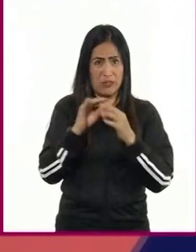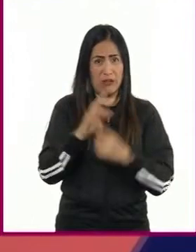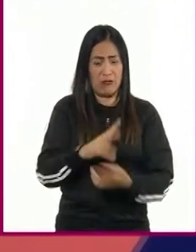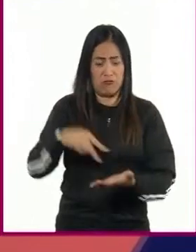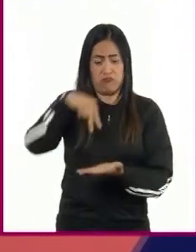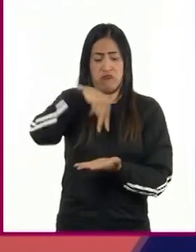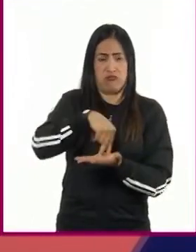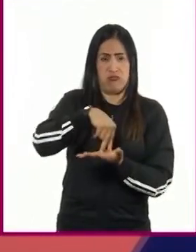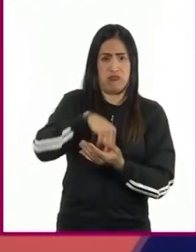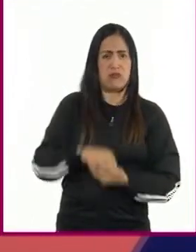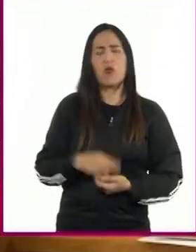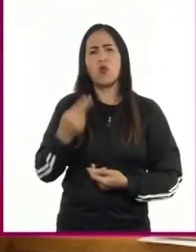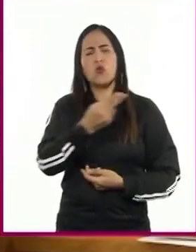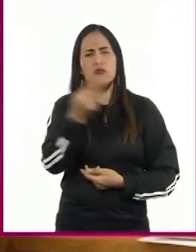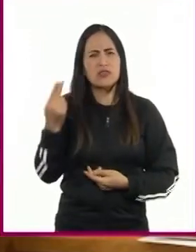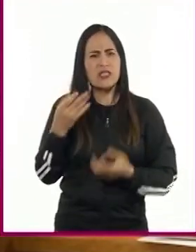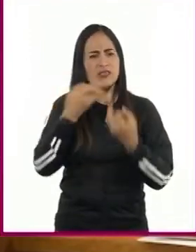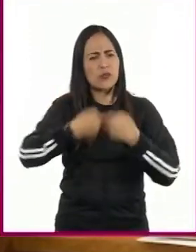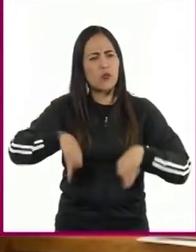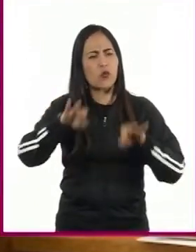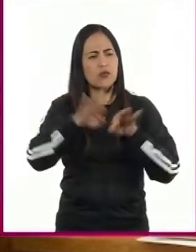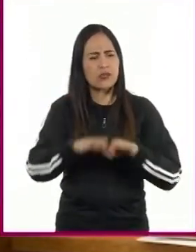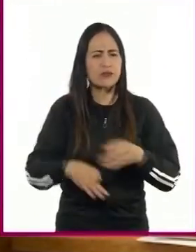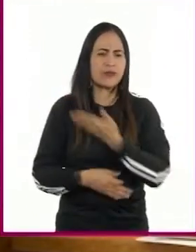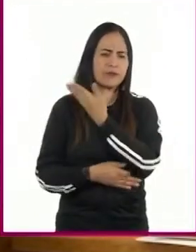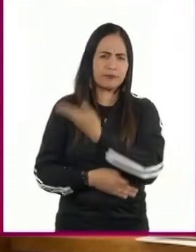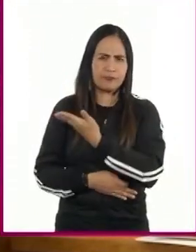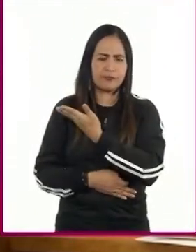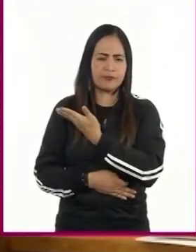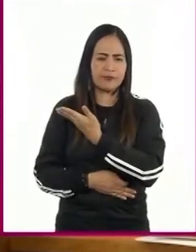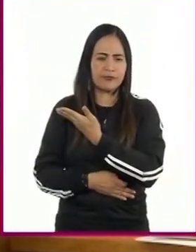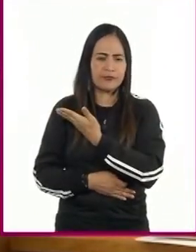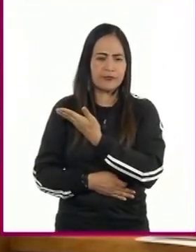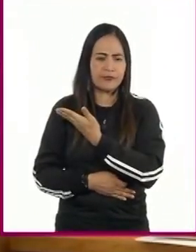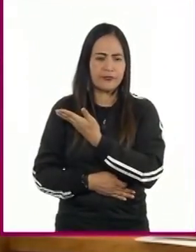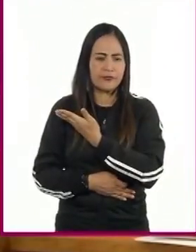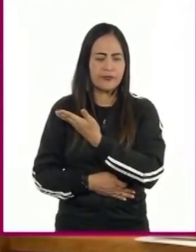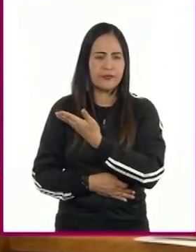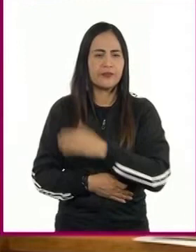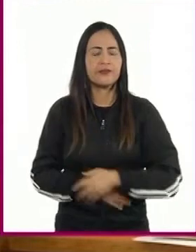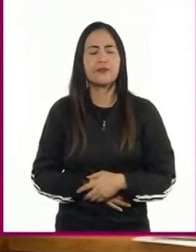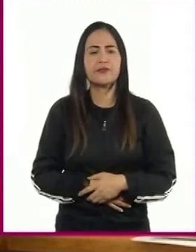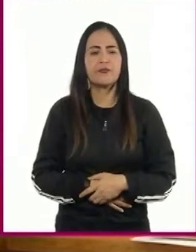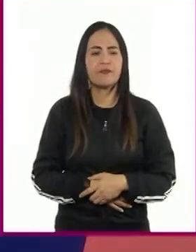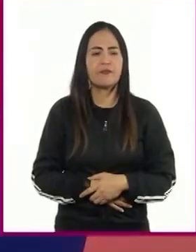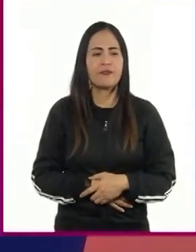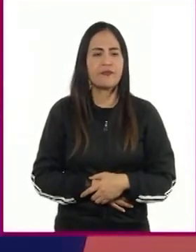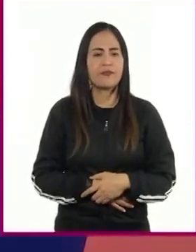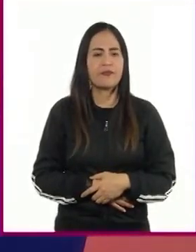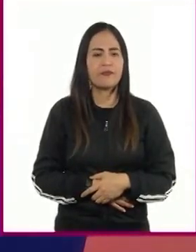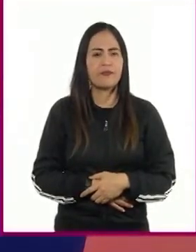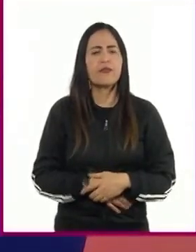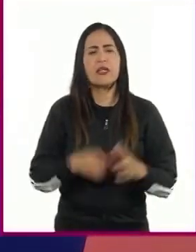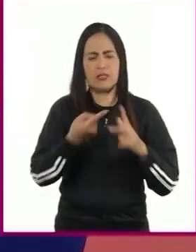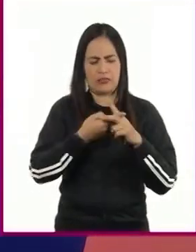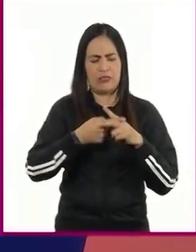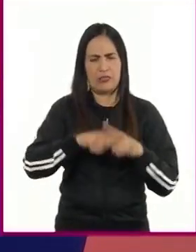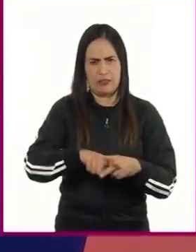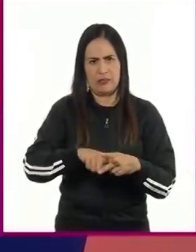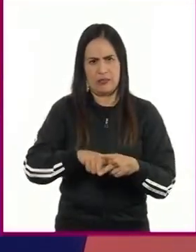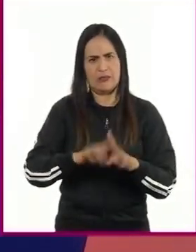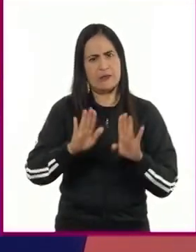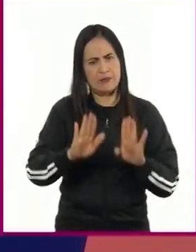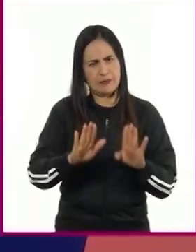¿Han escuchado hablar sobre la importancia de saber seleccionar la información para poderla compartir con ciertas personas? Para iniciar,